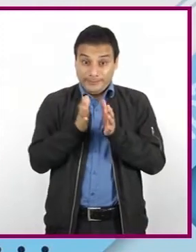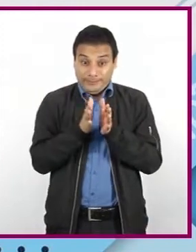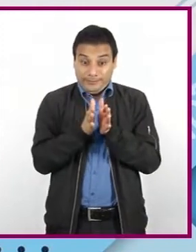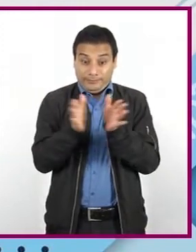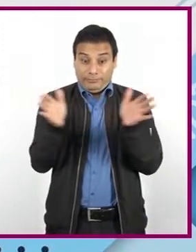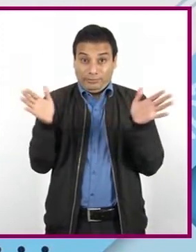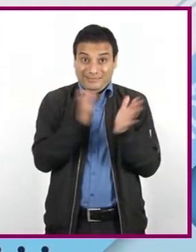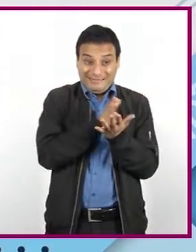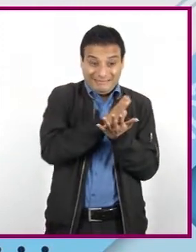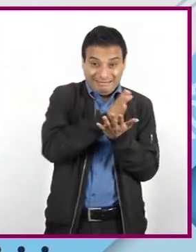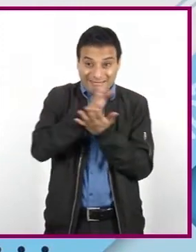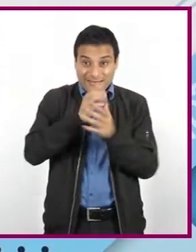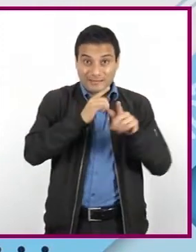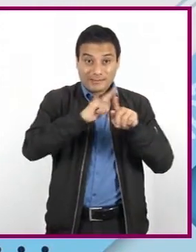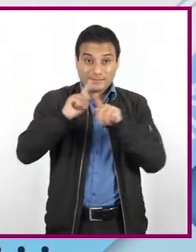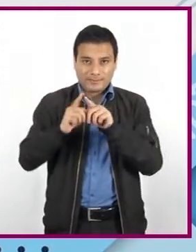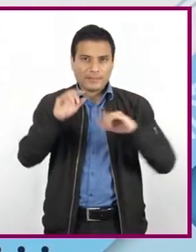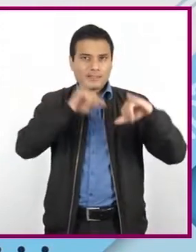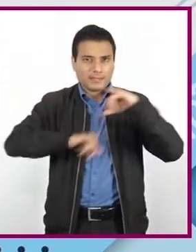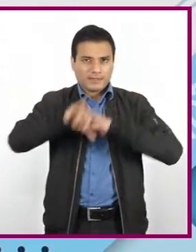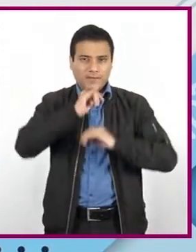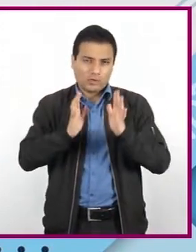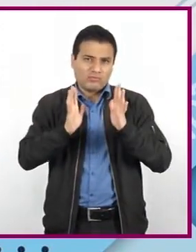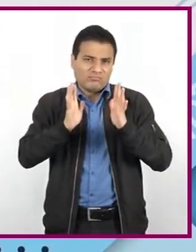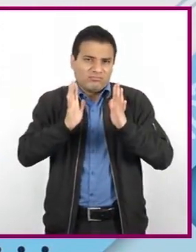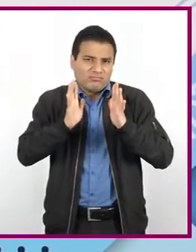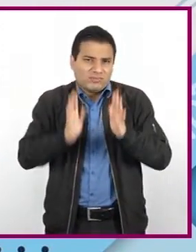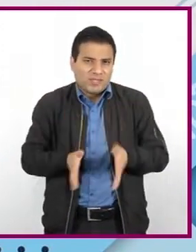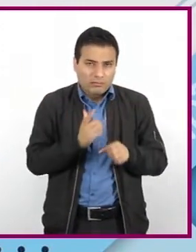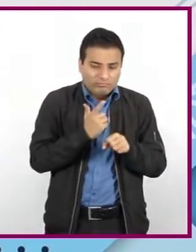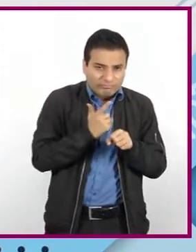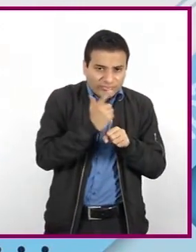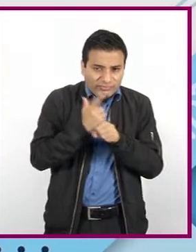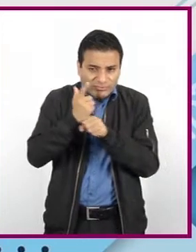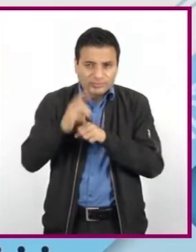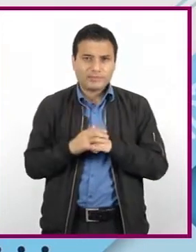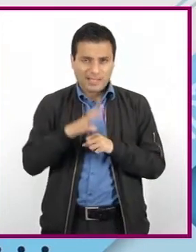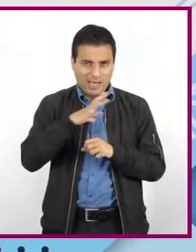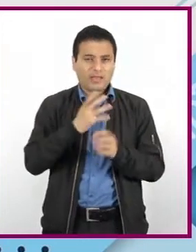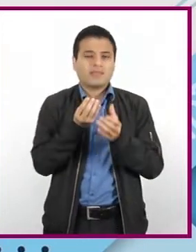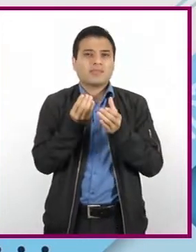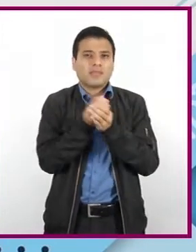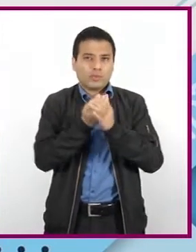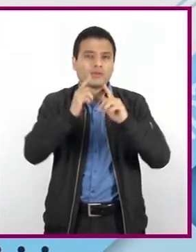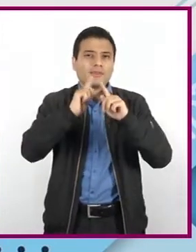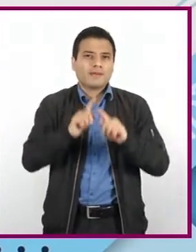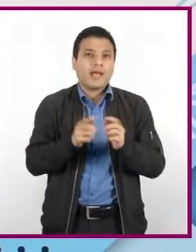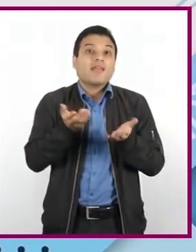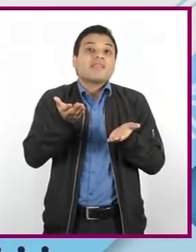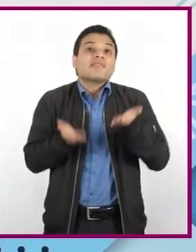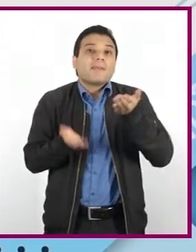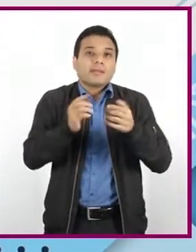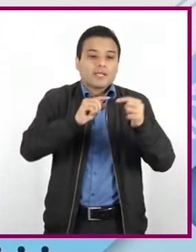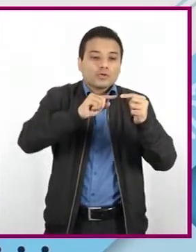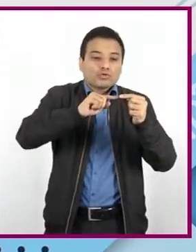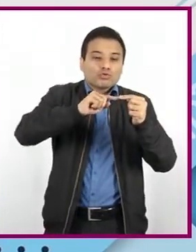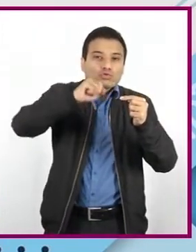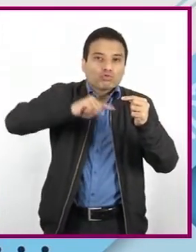electromagnéticas que los científicos han detectado, donde cada tipo varía por su longitud de onda o su